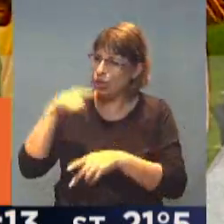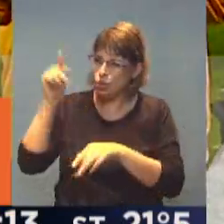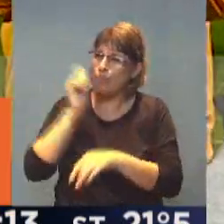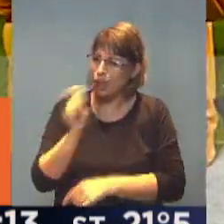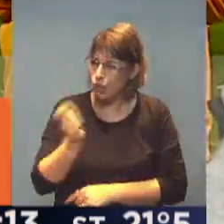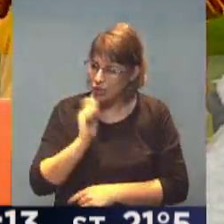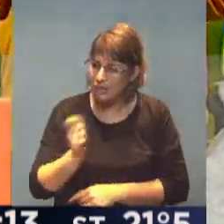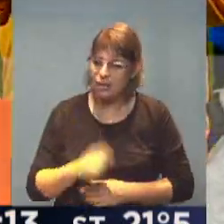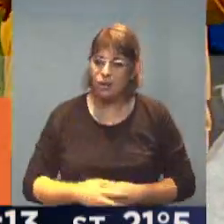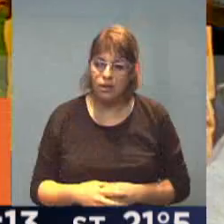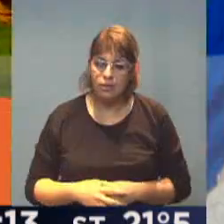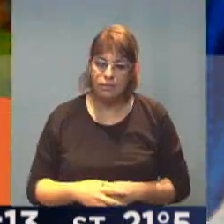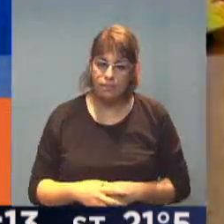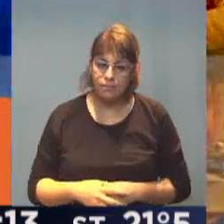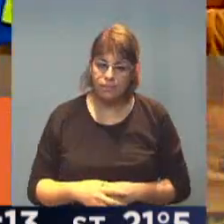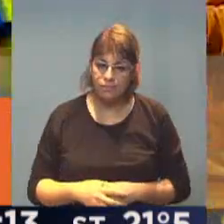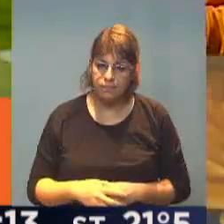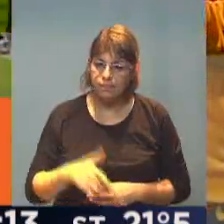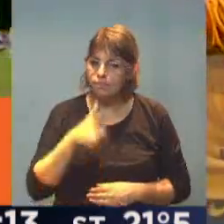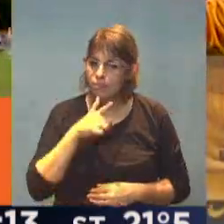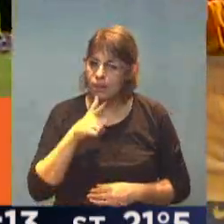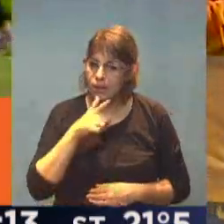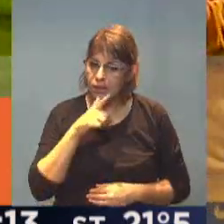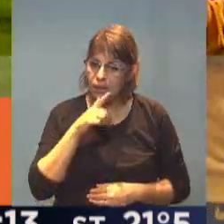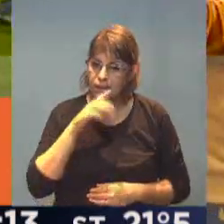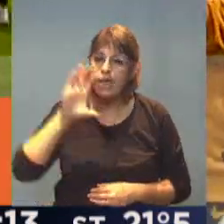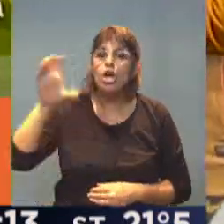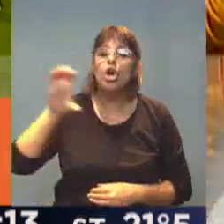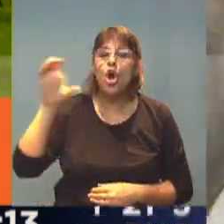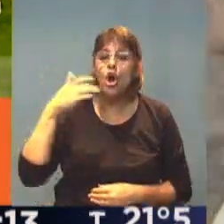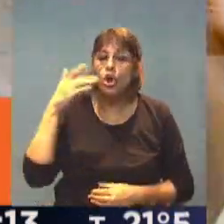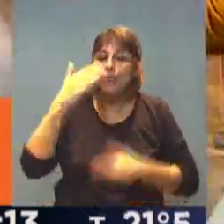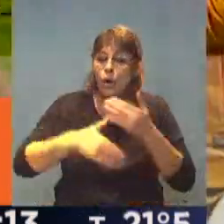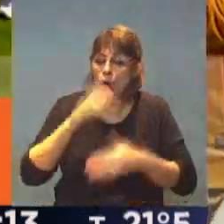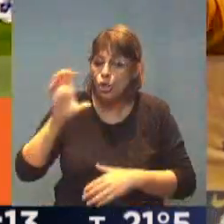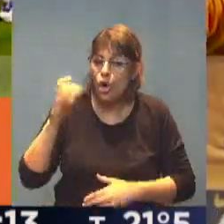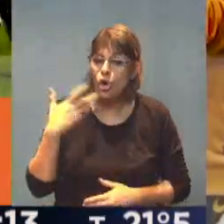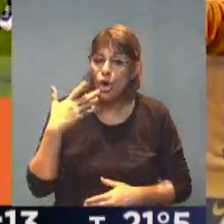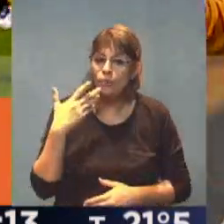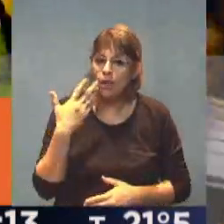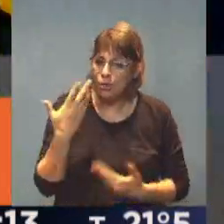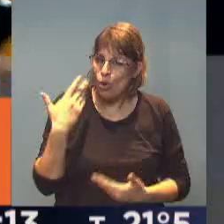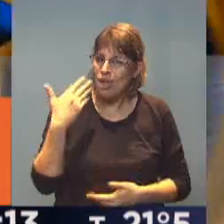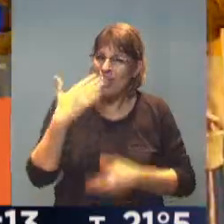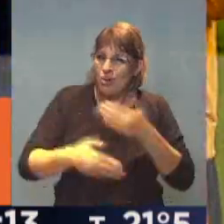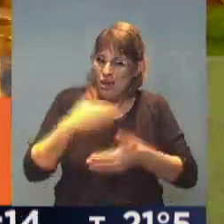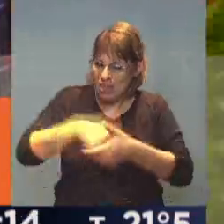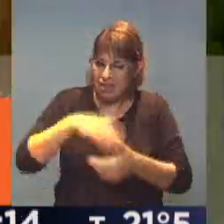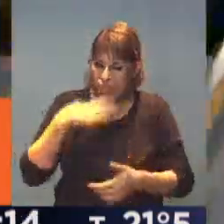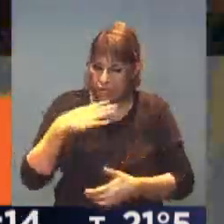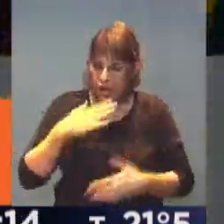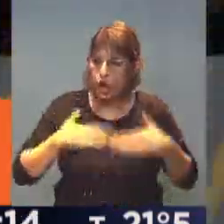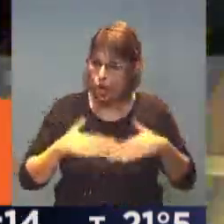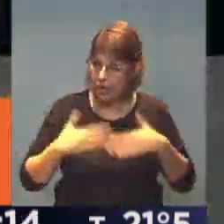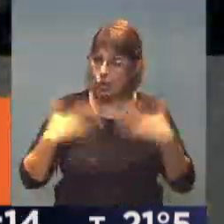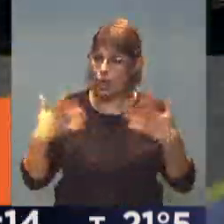creo que está hecho para los colombianos Boca y la verdad que contento, alegres y poder disfrutar de todo ello.